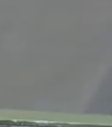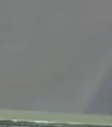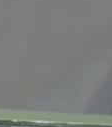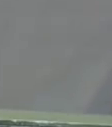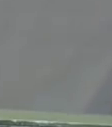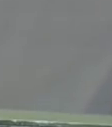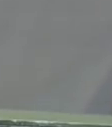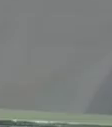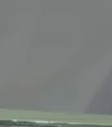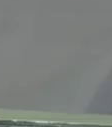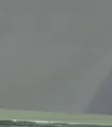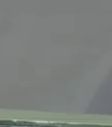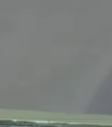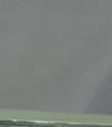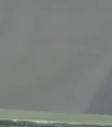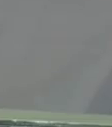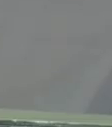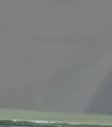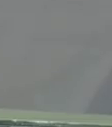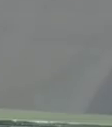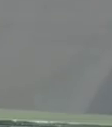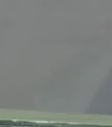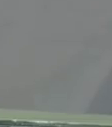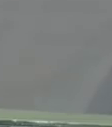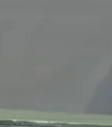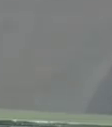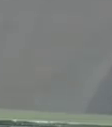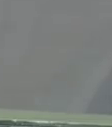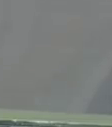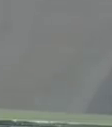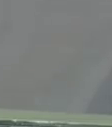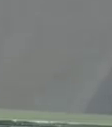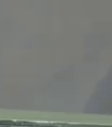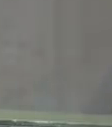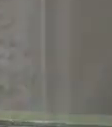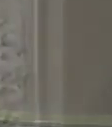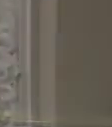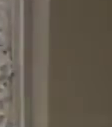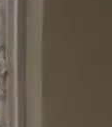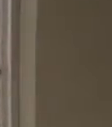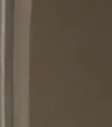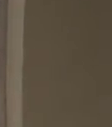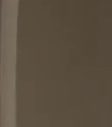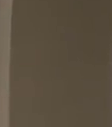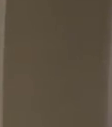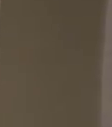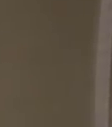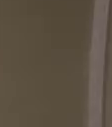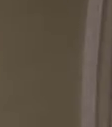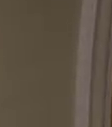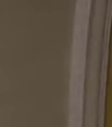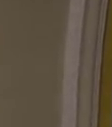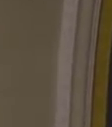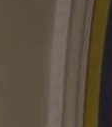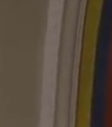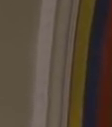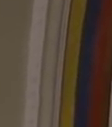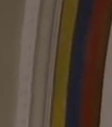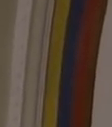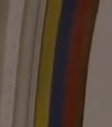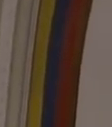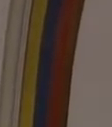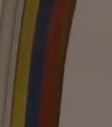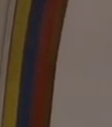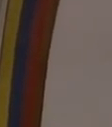y 35. Allí la constituyente avaló el acta 34 y 35 y la orden del día. Allí